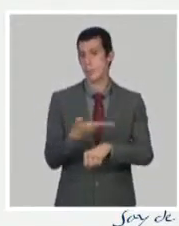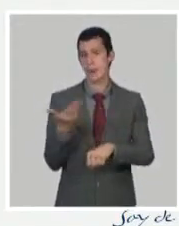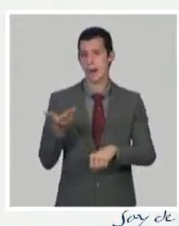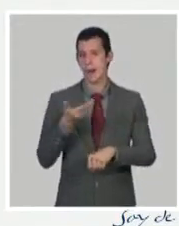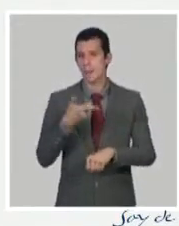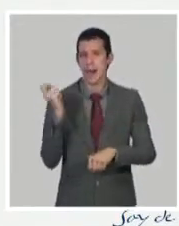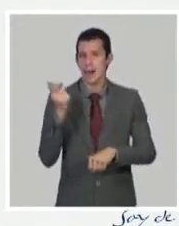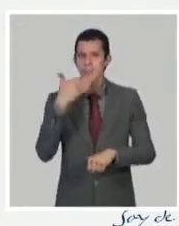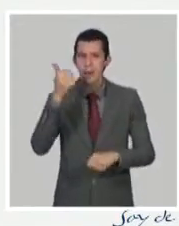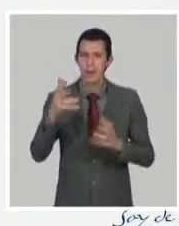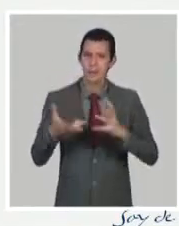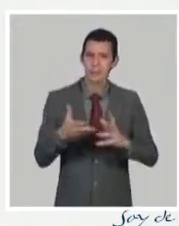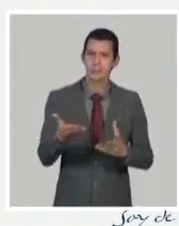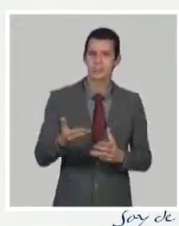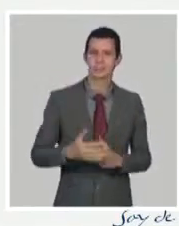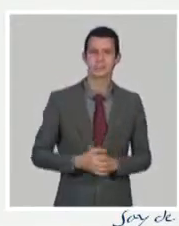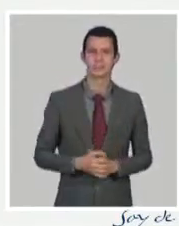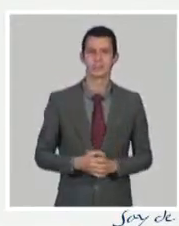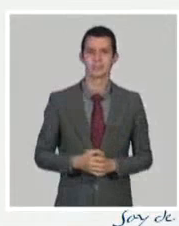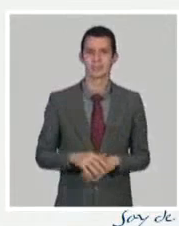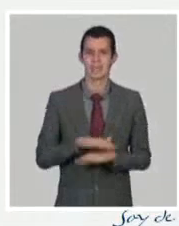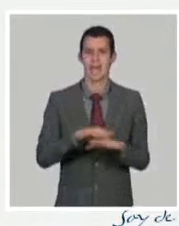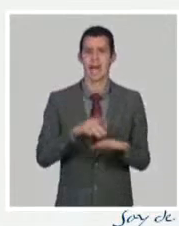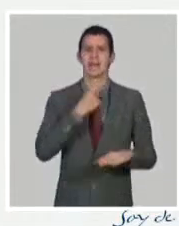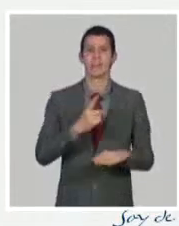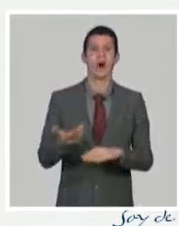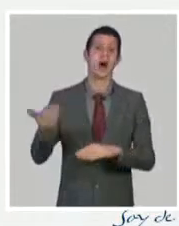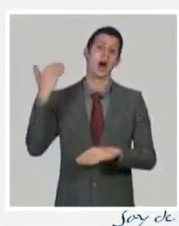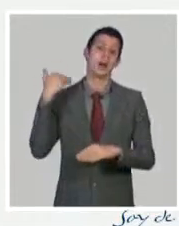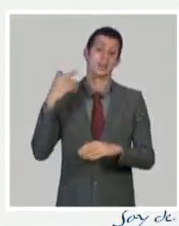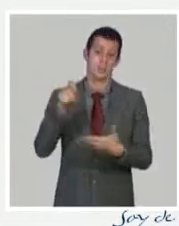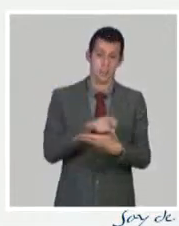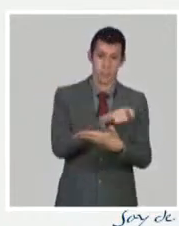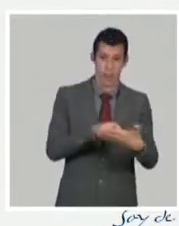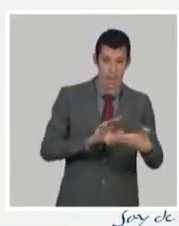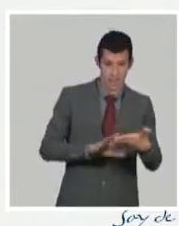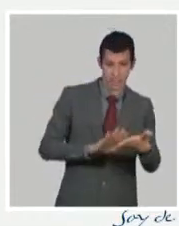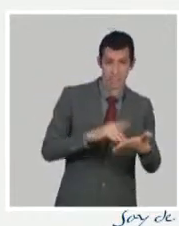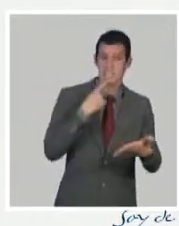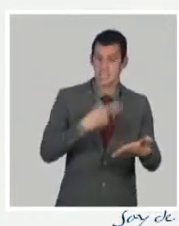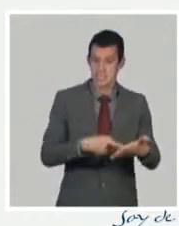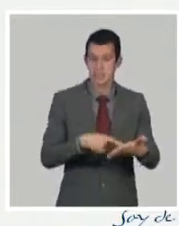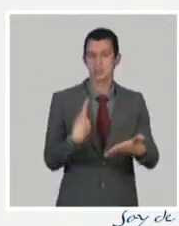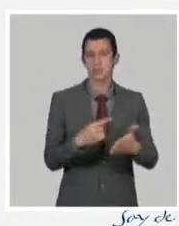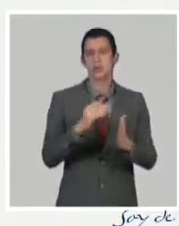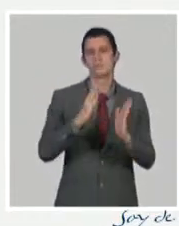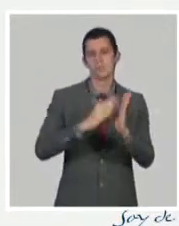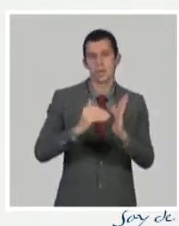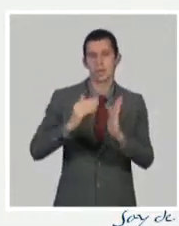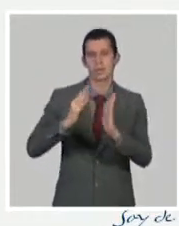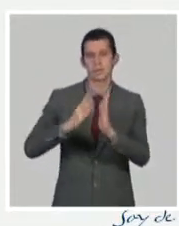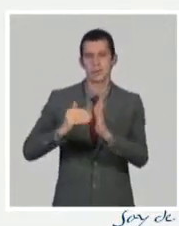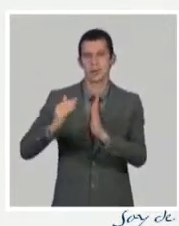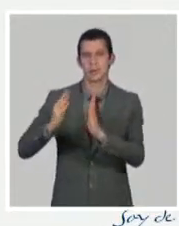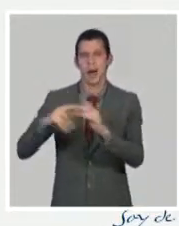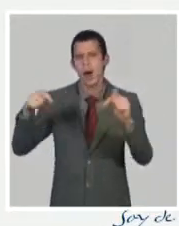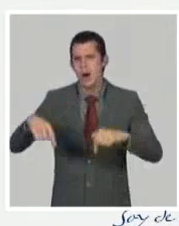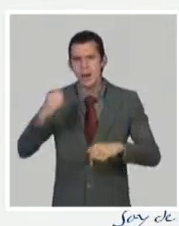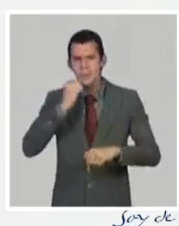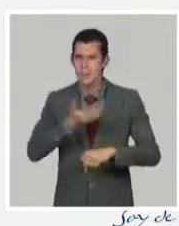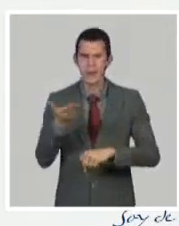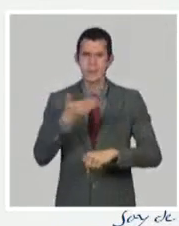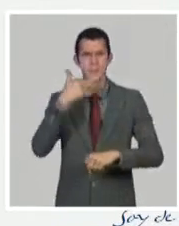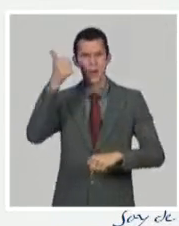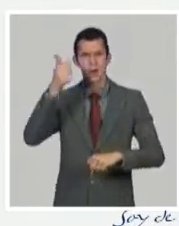¿no? Ya analizando los resultados, o casi sin analizar los resultados, se estaba haciendo con el